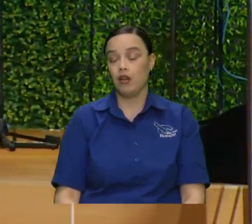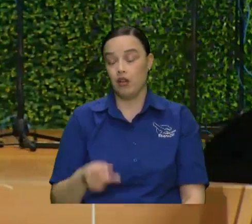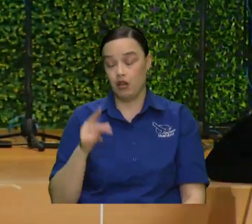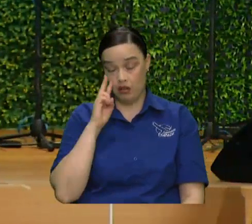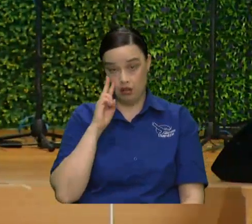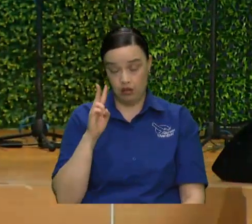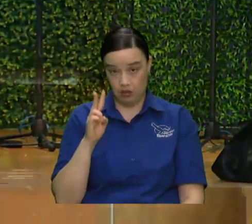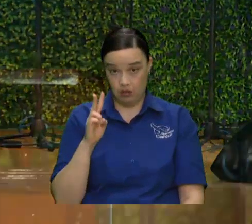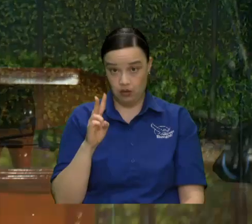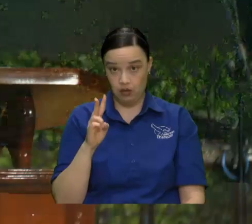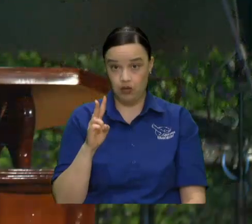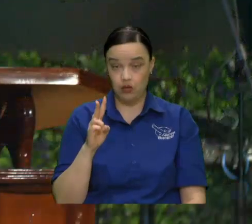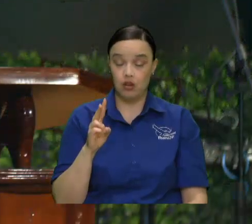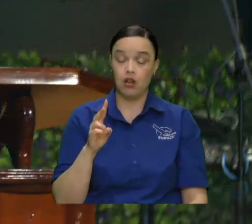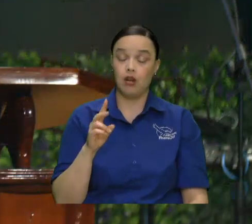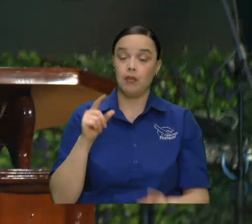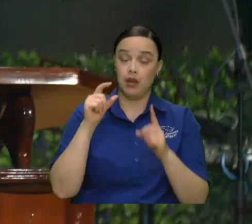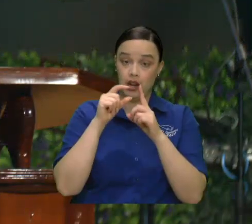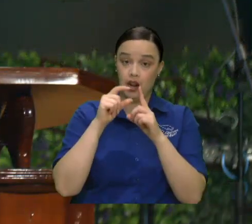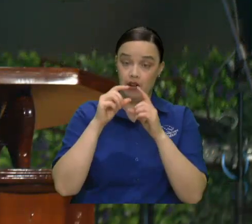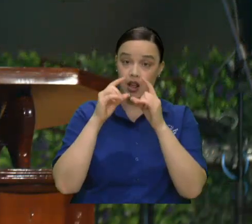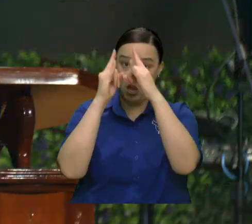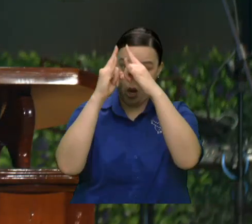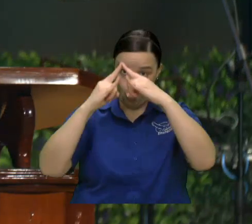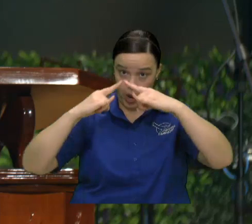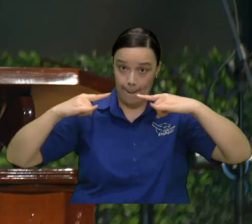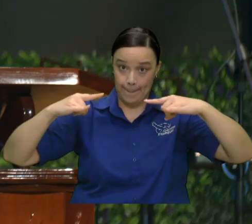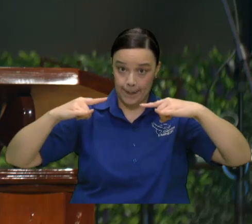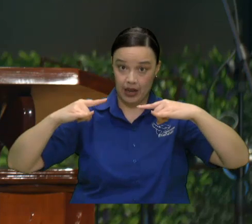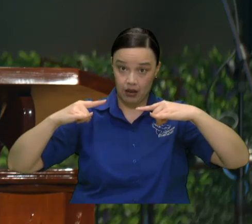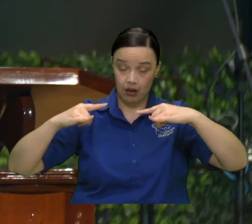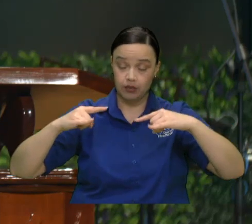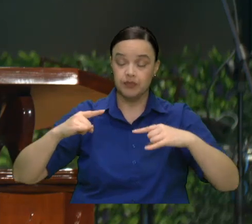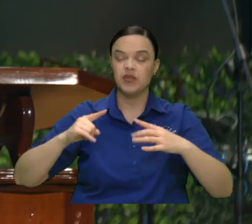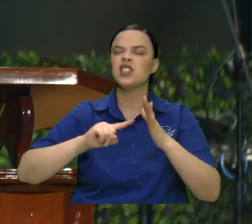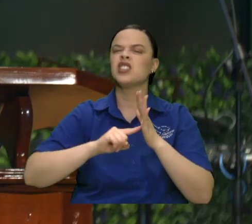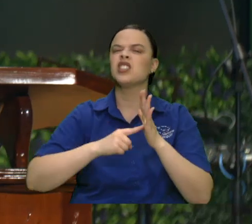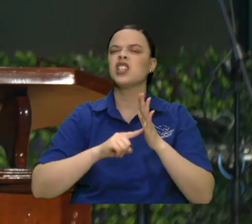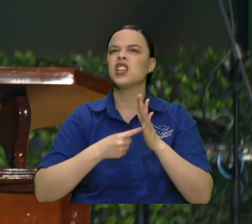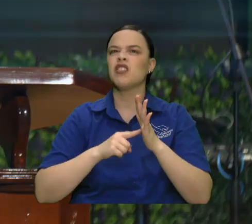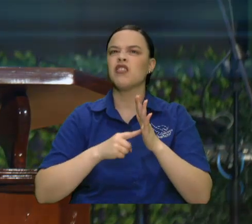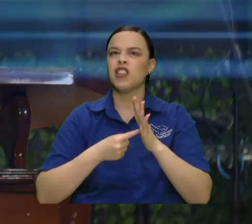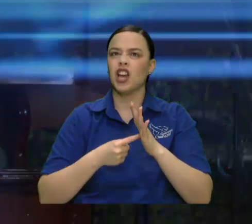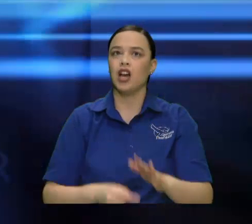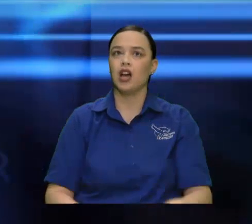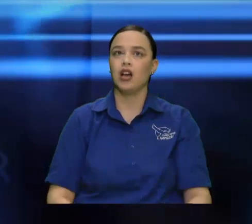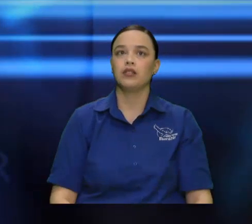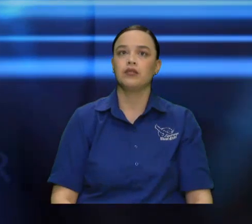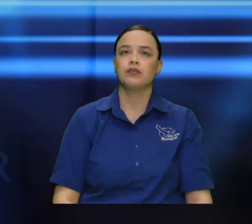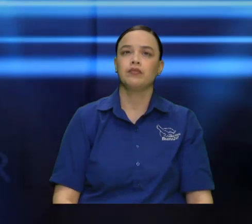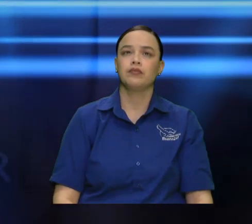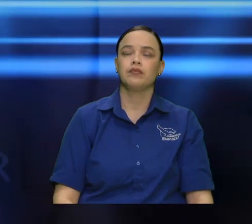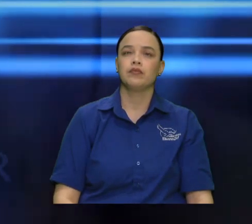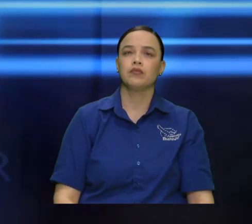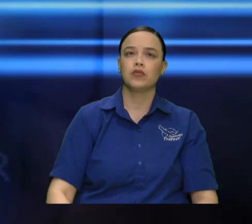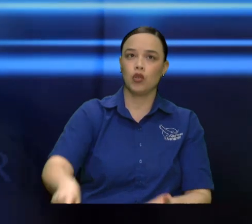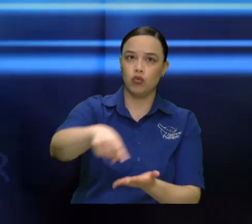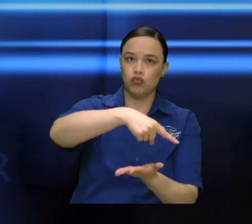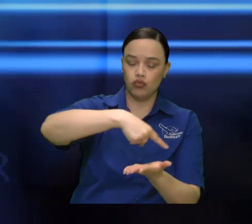acampar dice que también se puede traducir a asediar atrincherar y sitjar